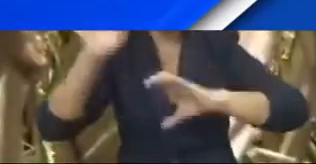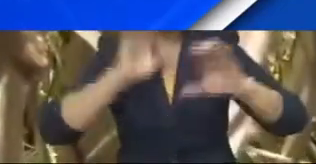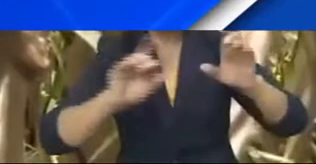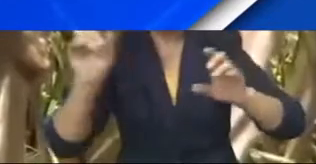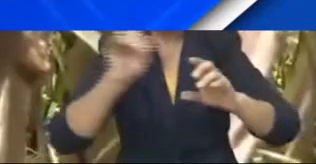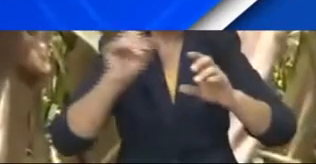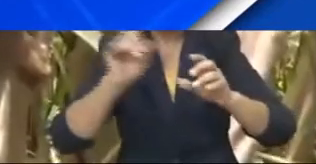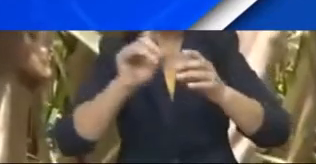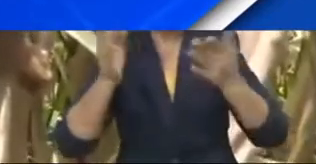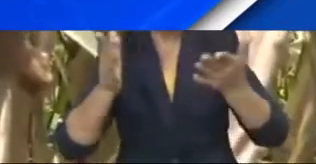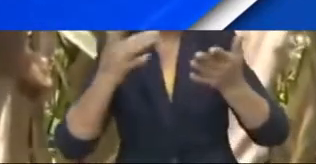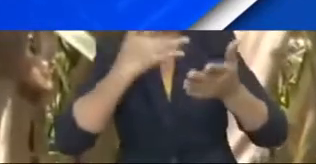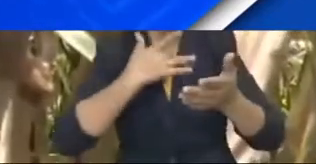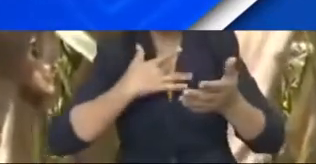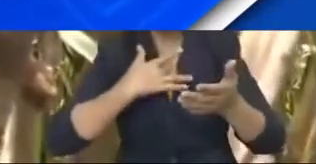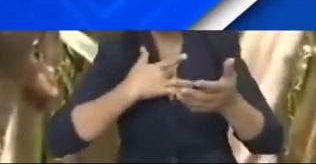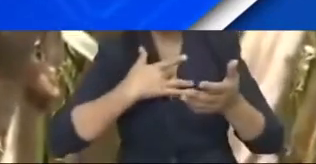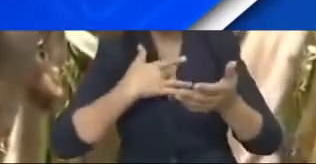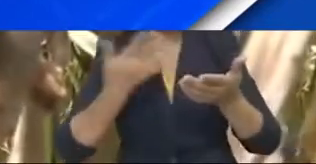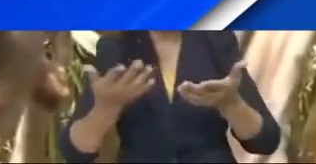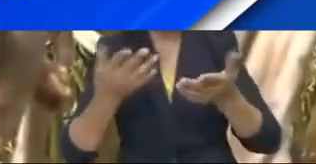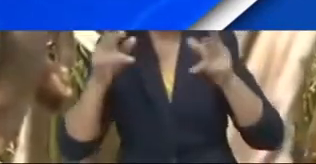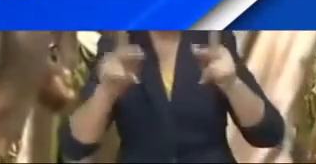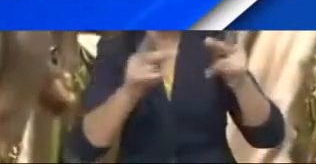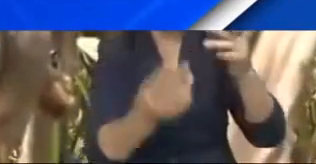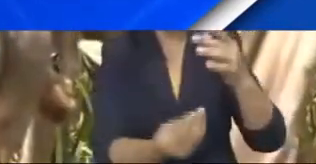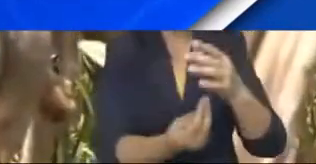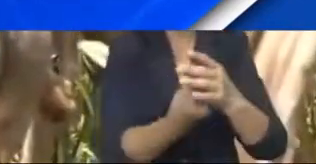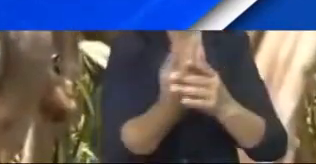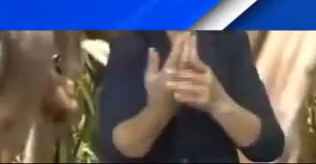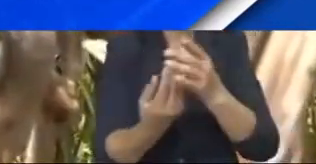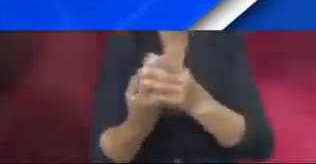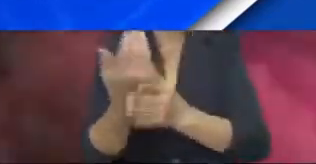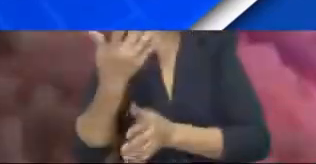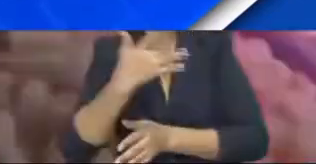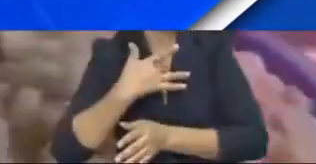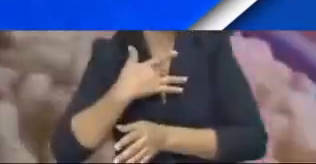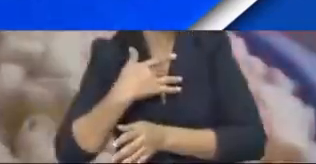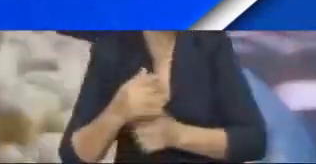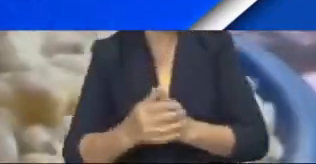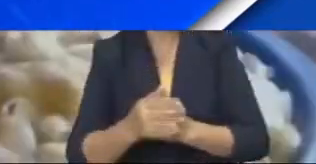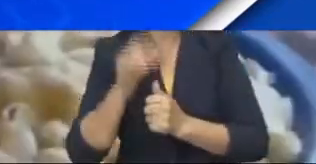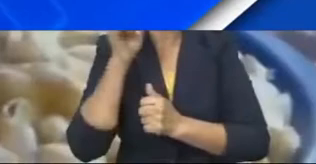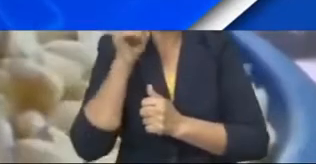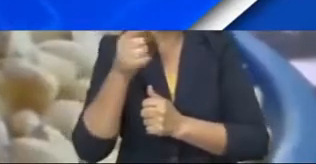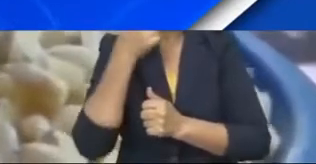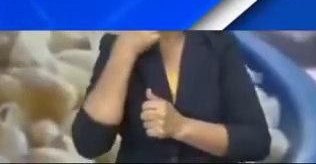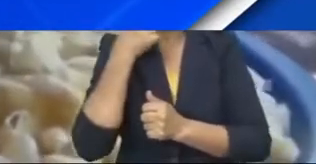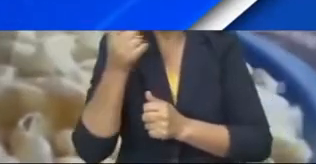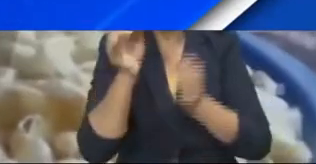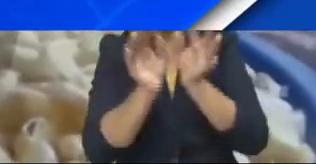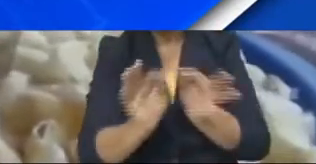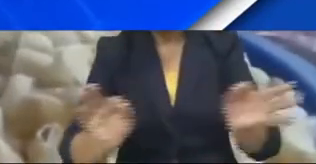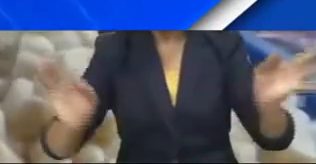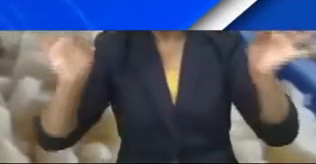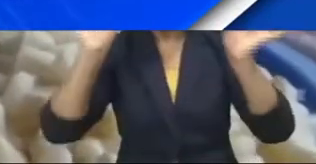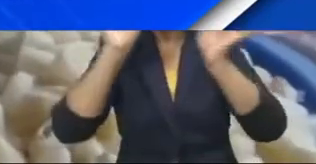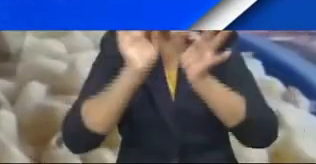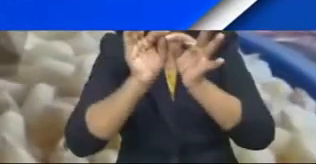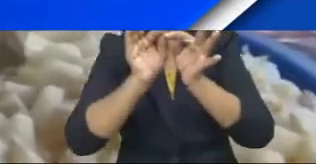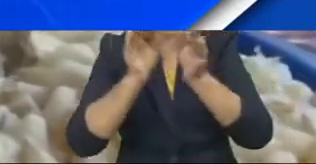costos, altos costos de producción, ¿verdad? Claro. Entonces, eso venimos trabajándolo y de esa manera,